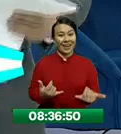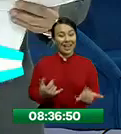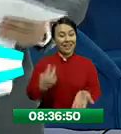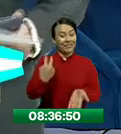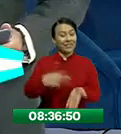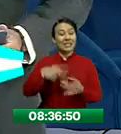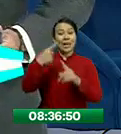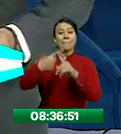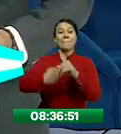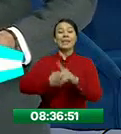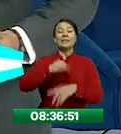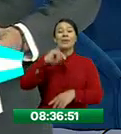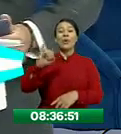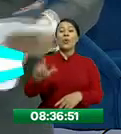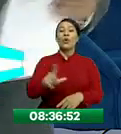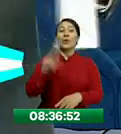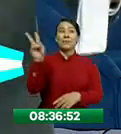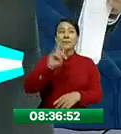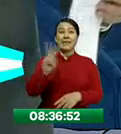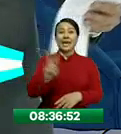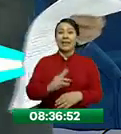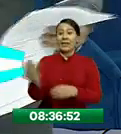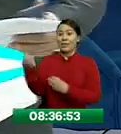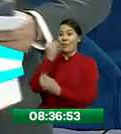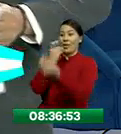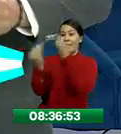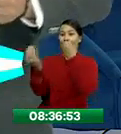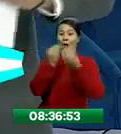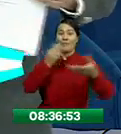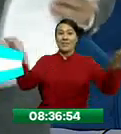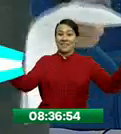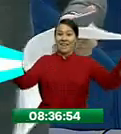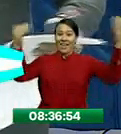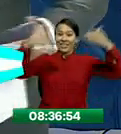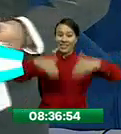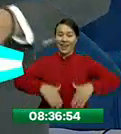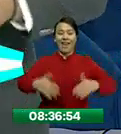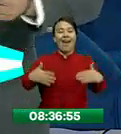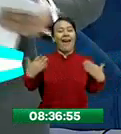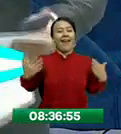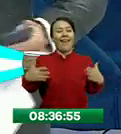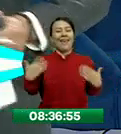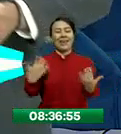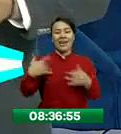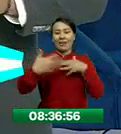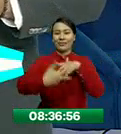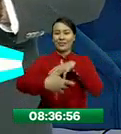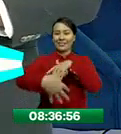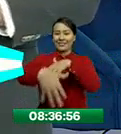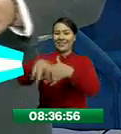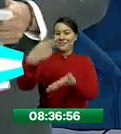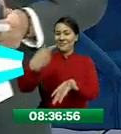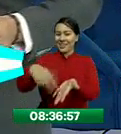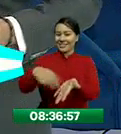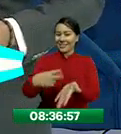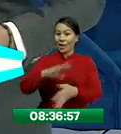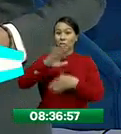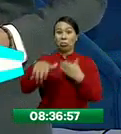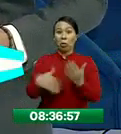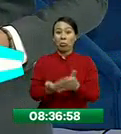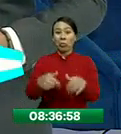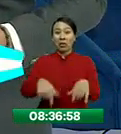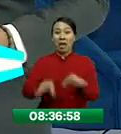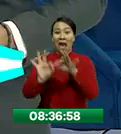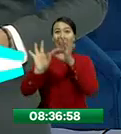todos los viernes, vea, tenemos gastronomía, tenemos alegría, tenemos pregón, tenemos absolutamente todo para